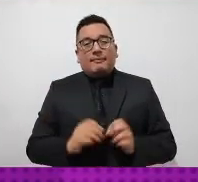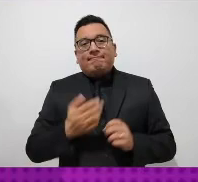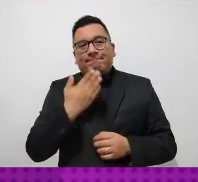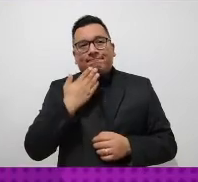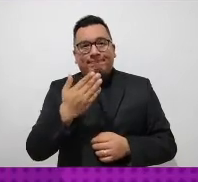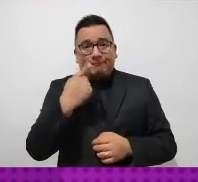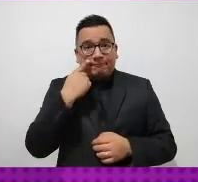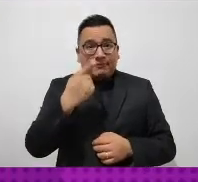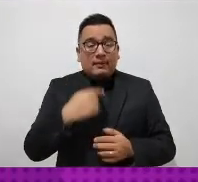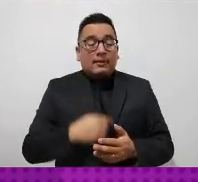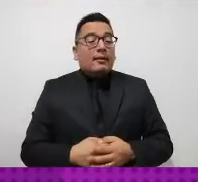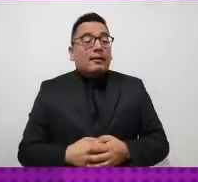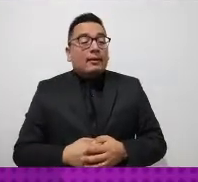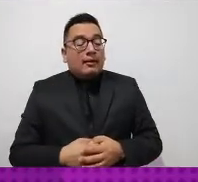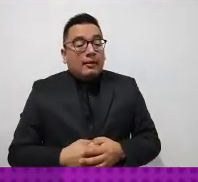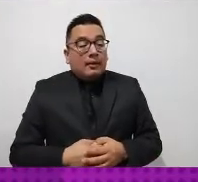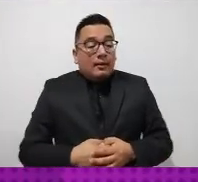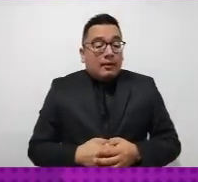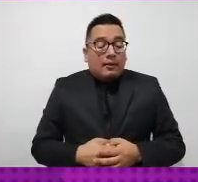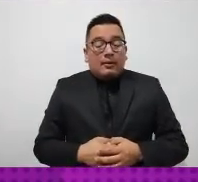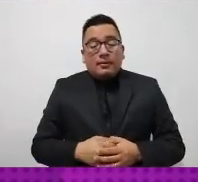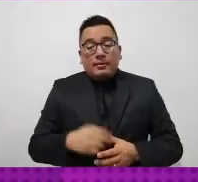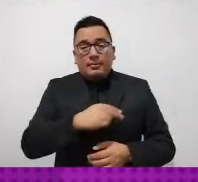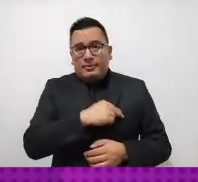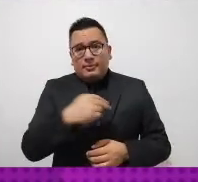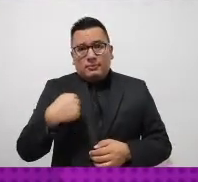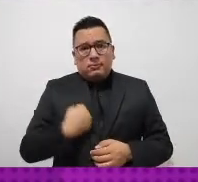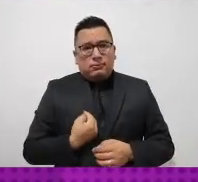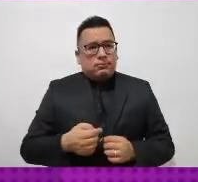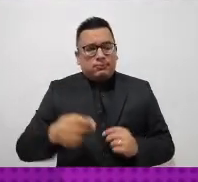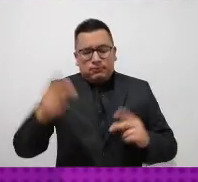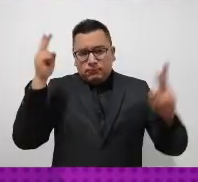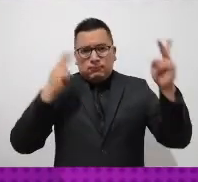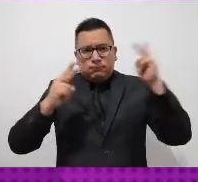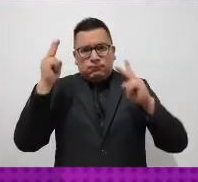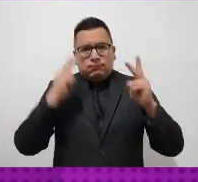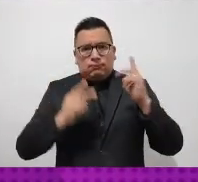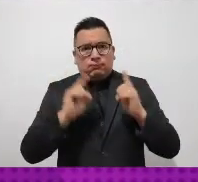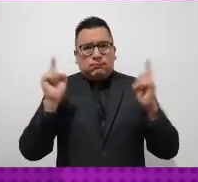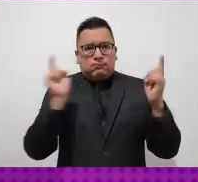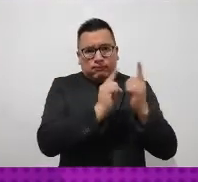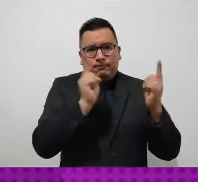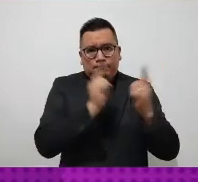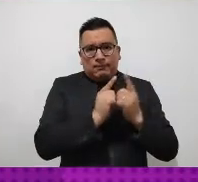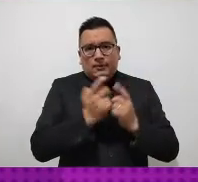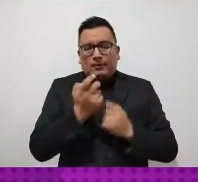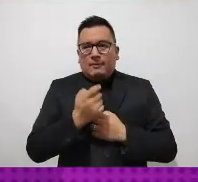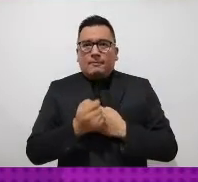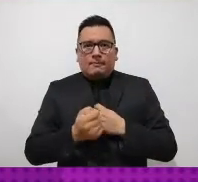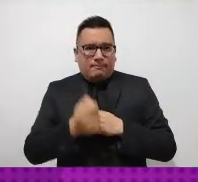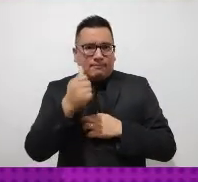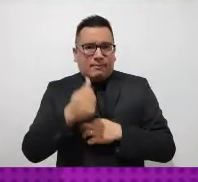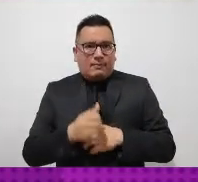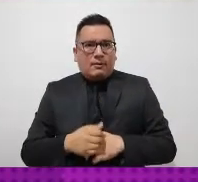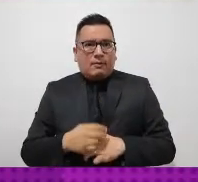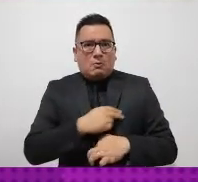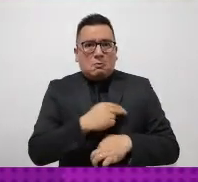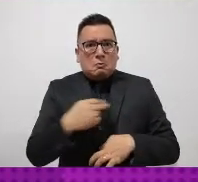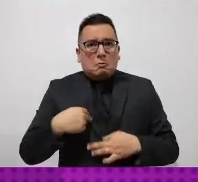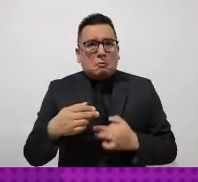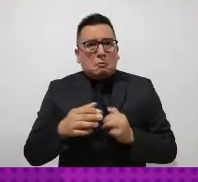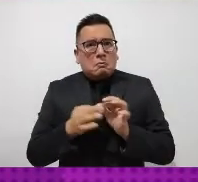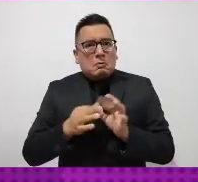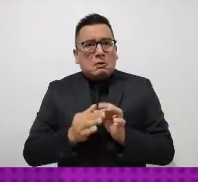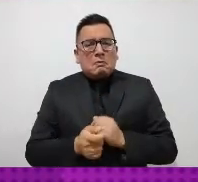Claro, ahorita estamos yendo de manera presencial y es el primer acercamiento. Okay. Es decirles en